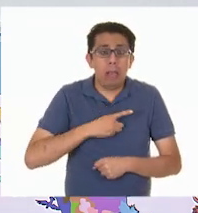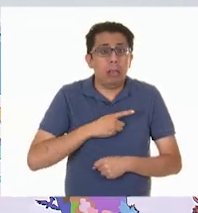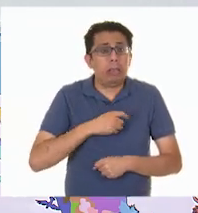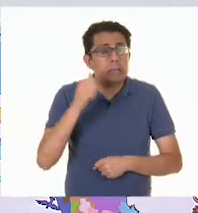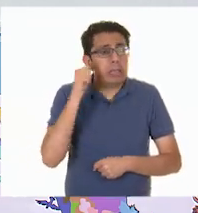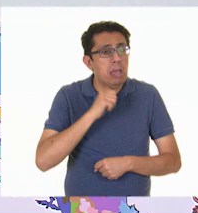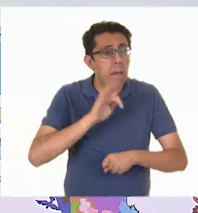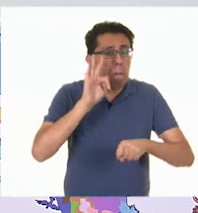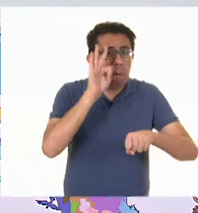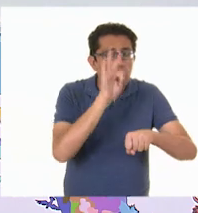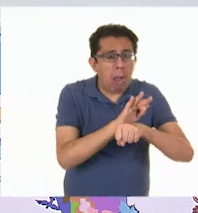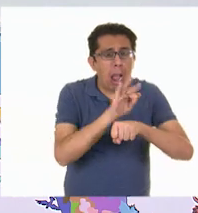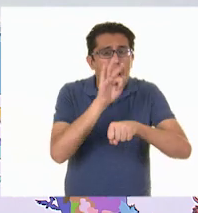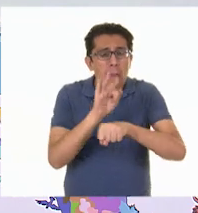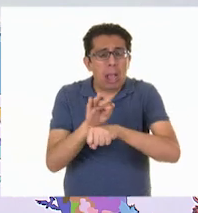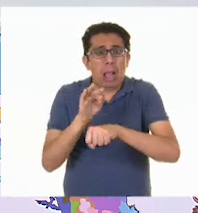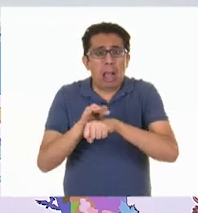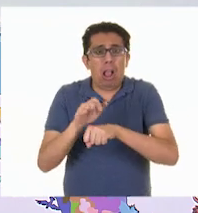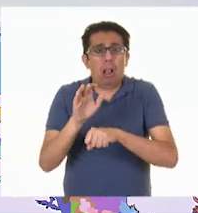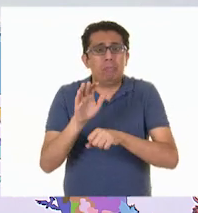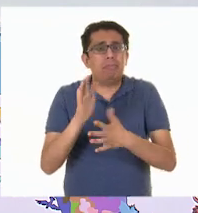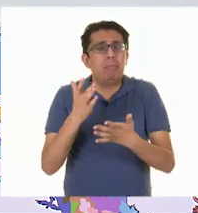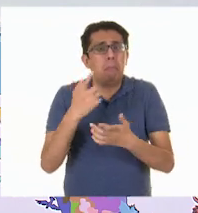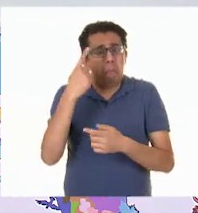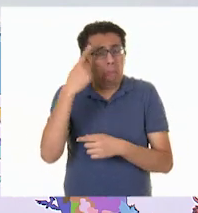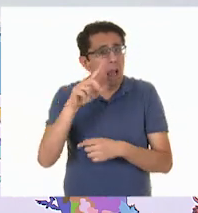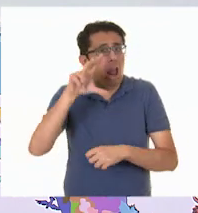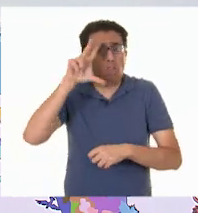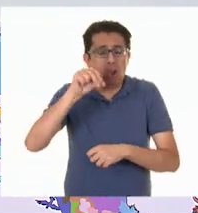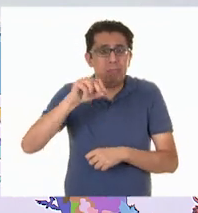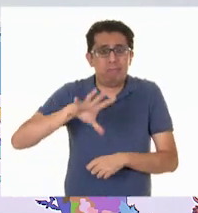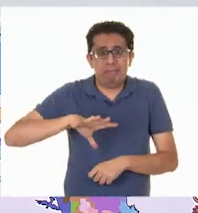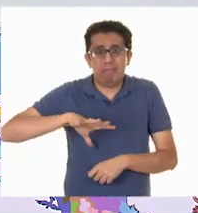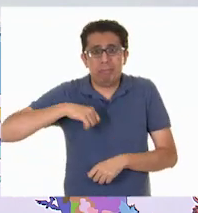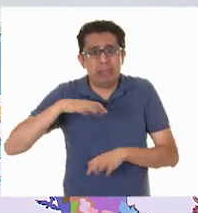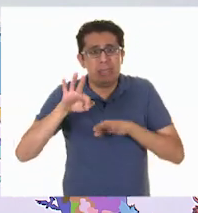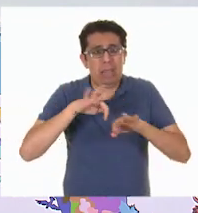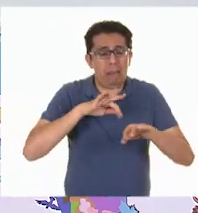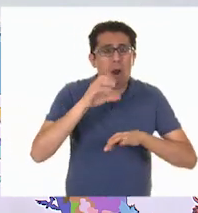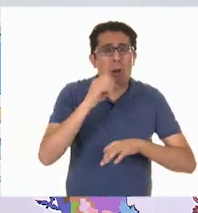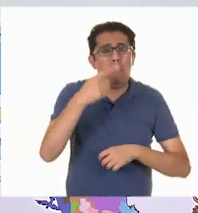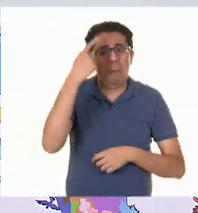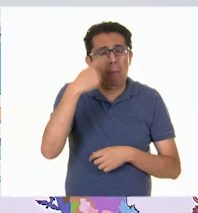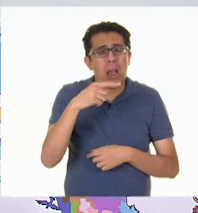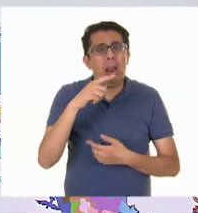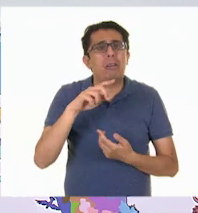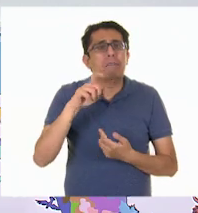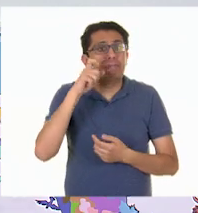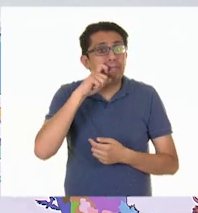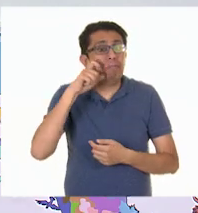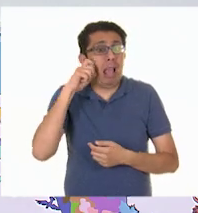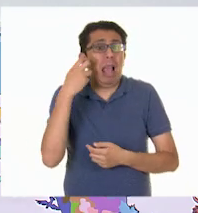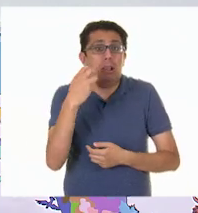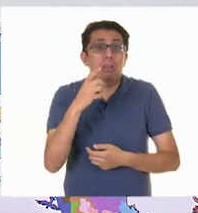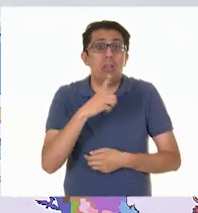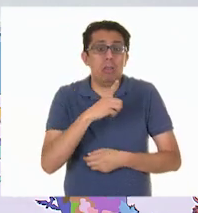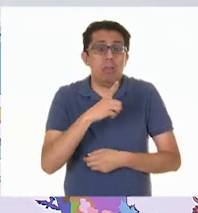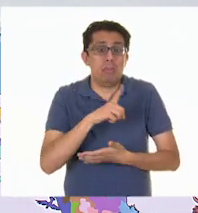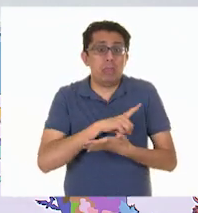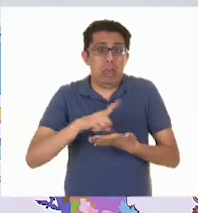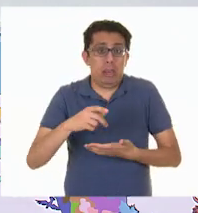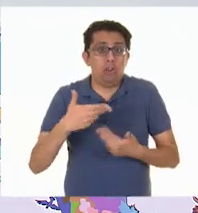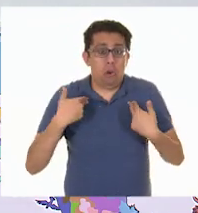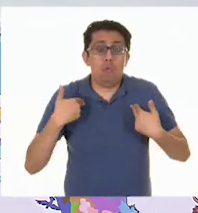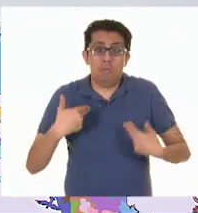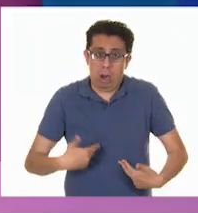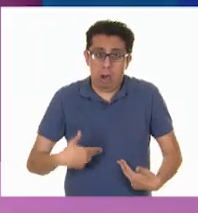protegidos contra todo tipo de explotación laboral y o sexual. Recuerden que este es uno de los derechos humanos que tenemos en nuestra paraguas.